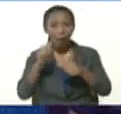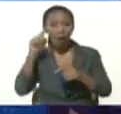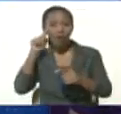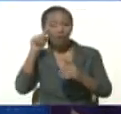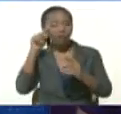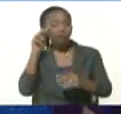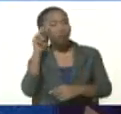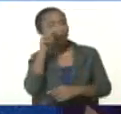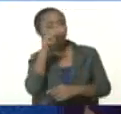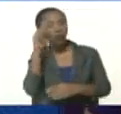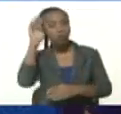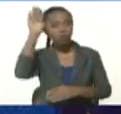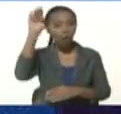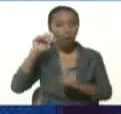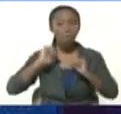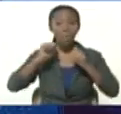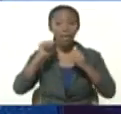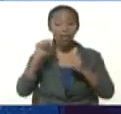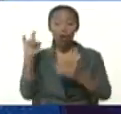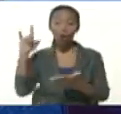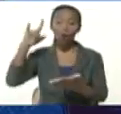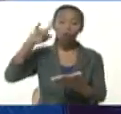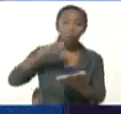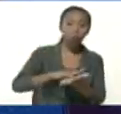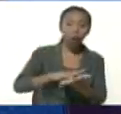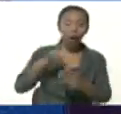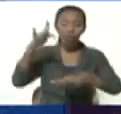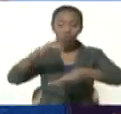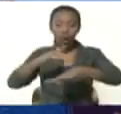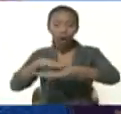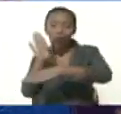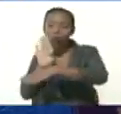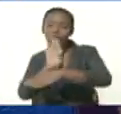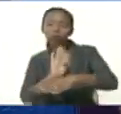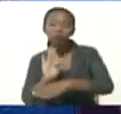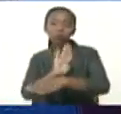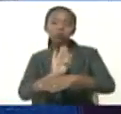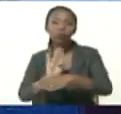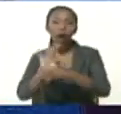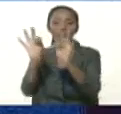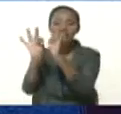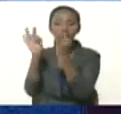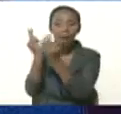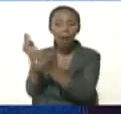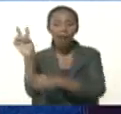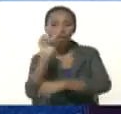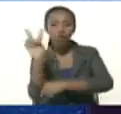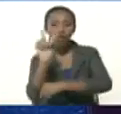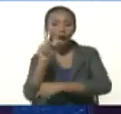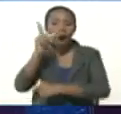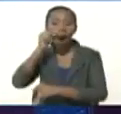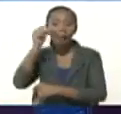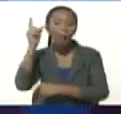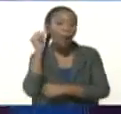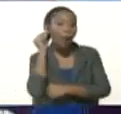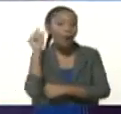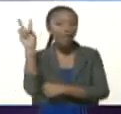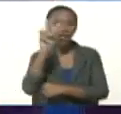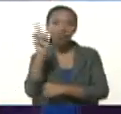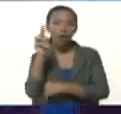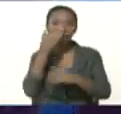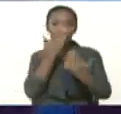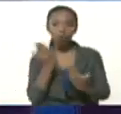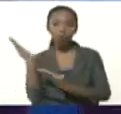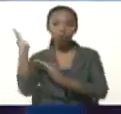ya empieza a aterrizar y a tocar y a proteger a quien tiene que proteger, a la familia venezolana, al hombre y a la mujer de Venezuela. Adelante,